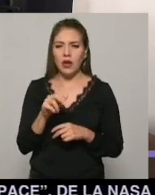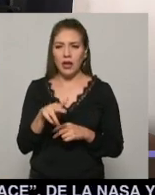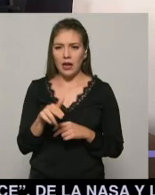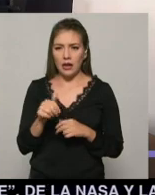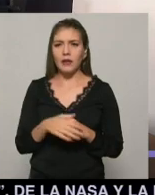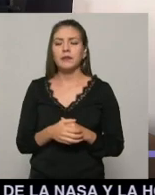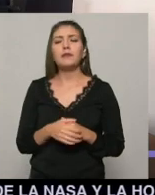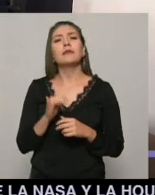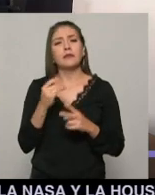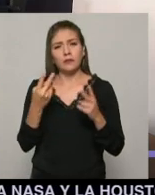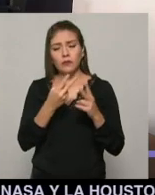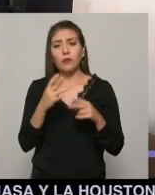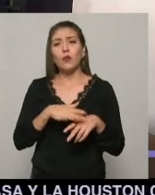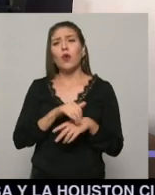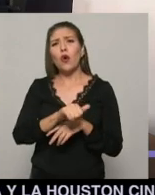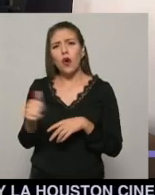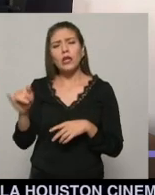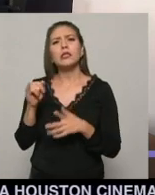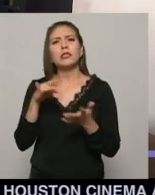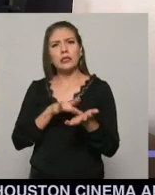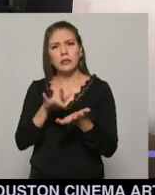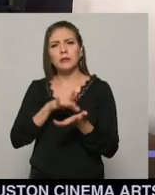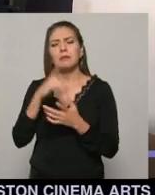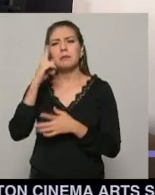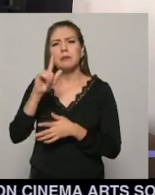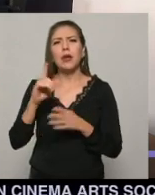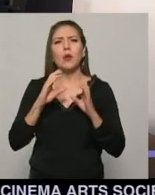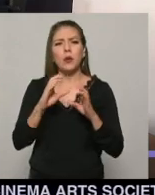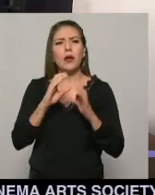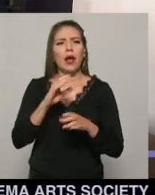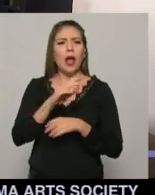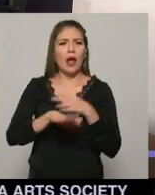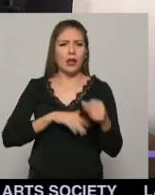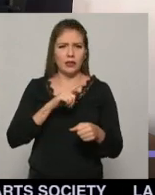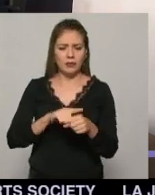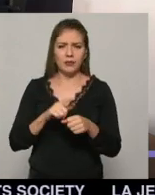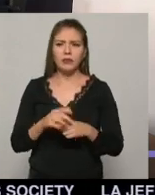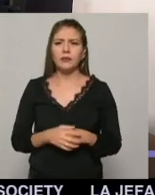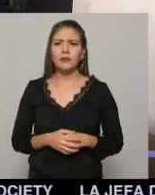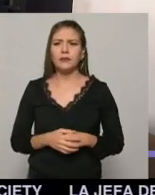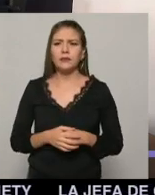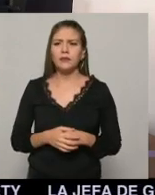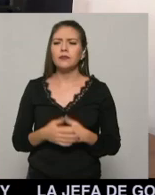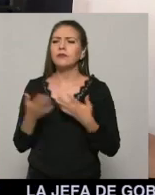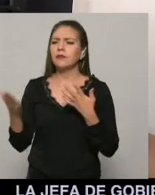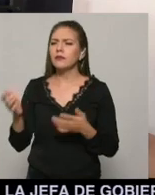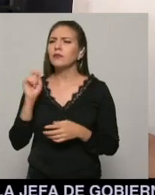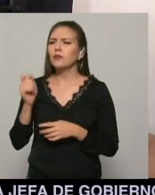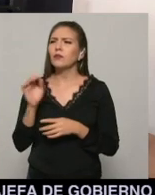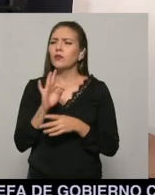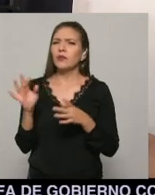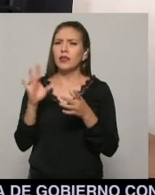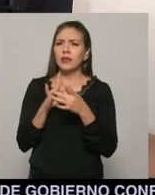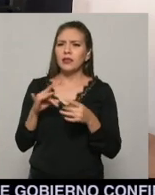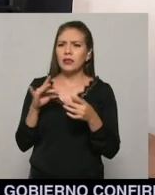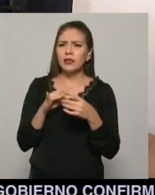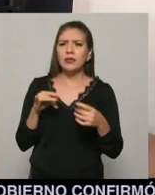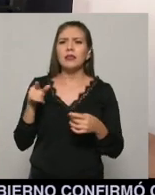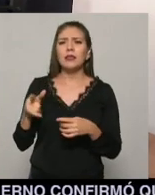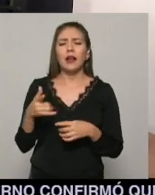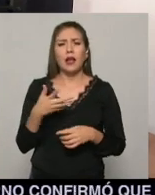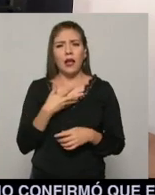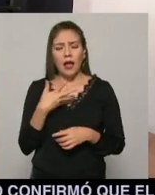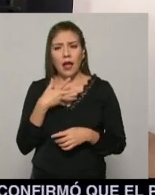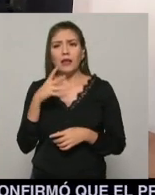favor de los animales. Abogado, ¿qué nos puedes decir sobre esta Ley General de Bienestar Animal que tiene o no realmente